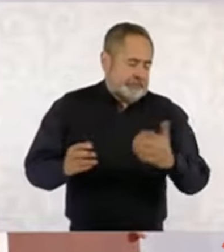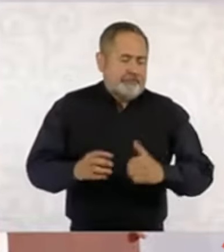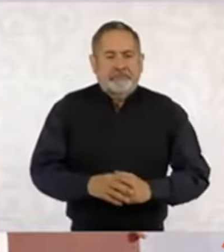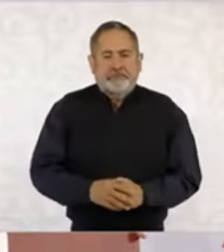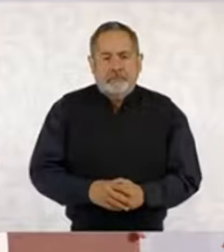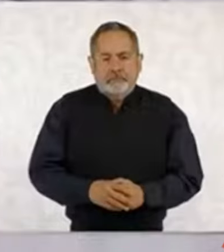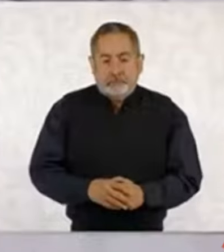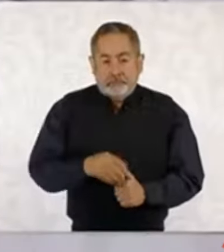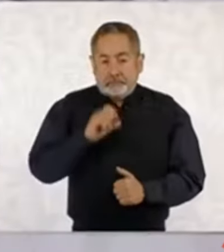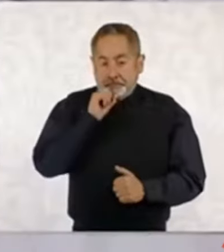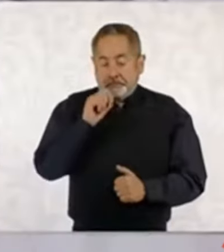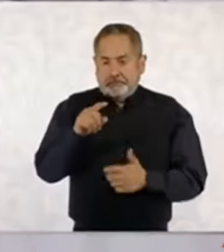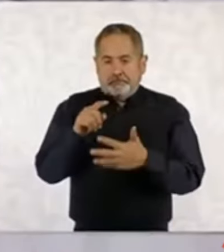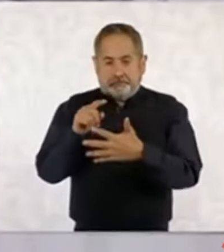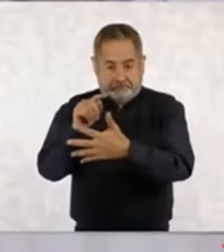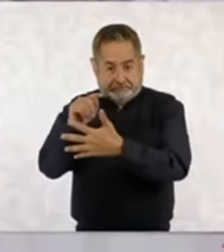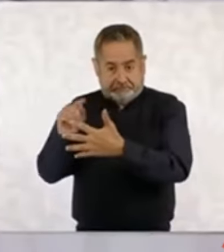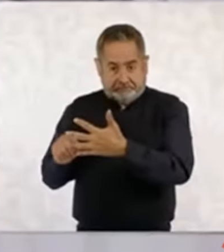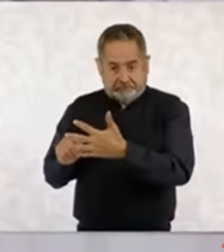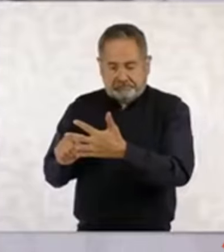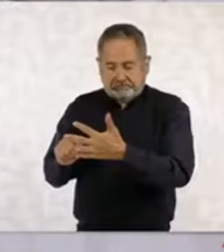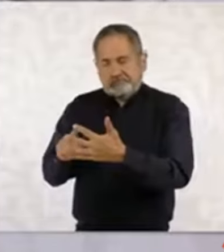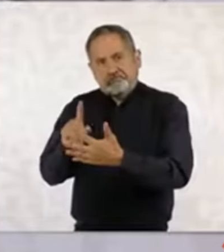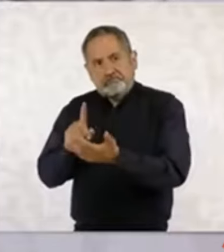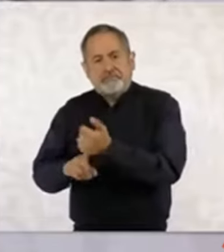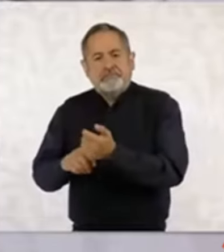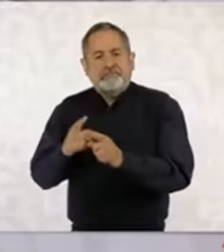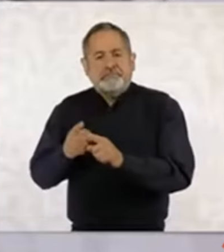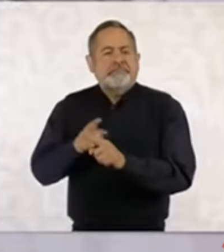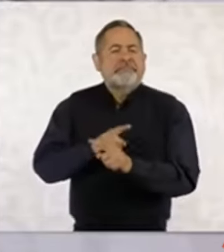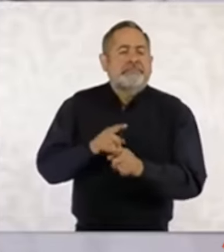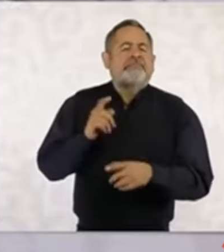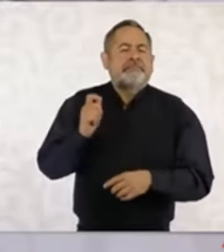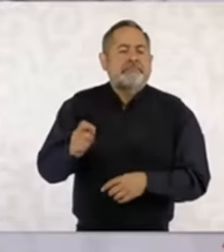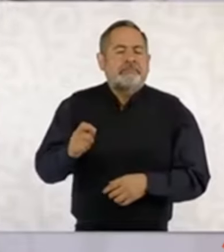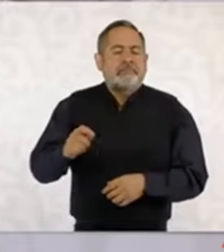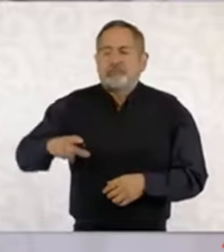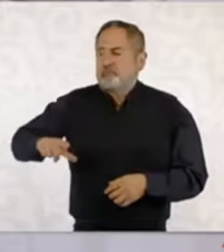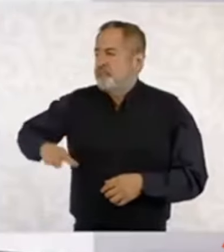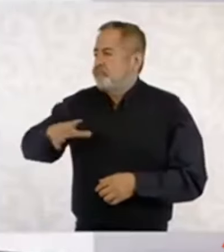que no se podría dar si no fuera por un gobierno honesto,